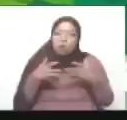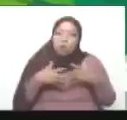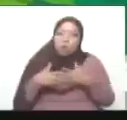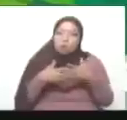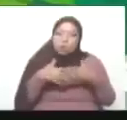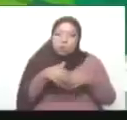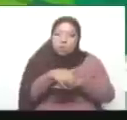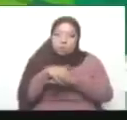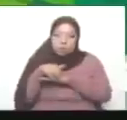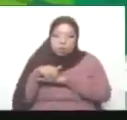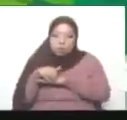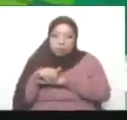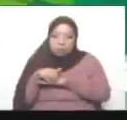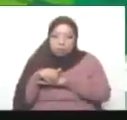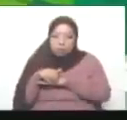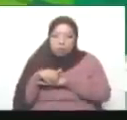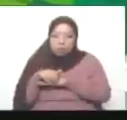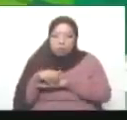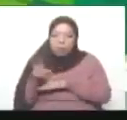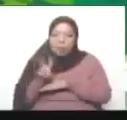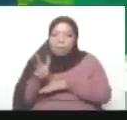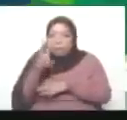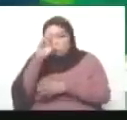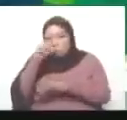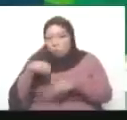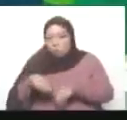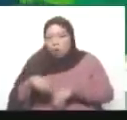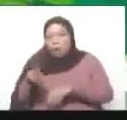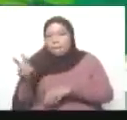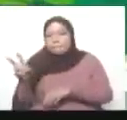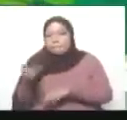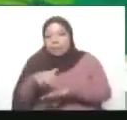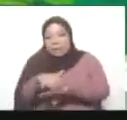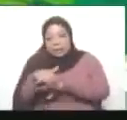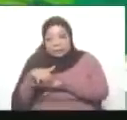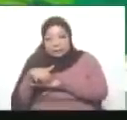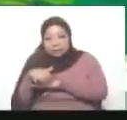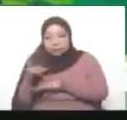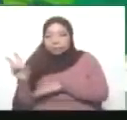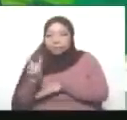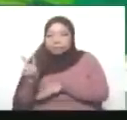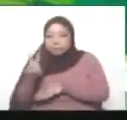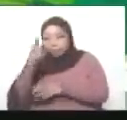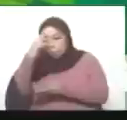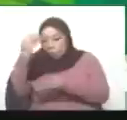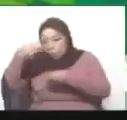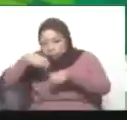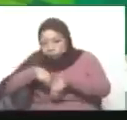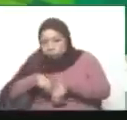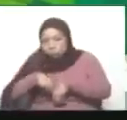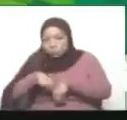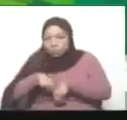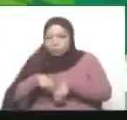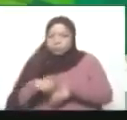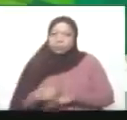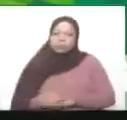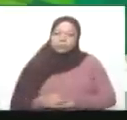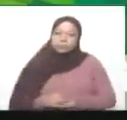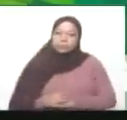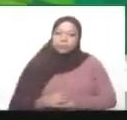Unido es muy claro que es un acuerdo entre el Reino Unido y Venezuela miren los conceptos que